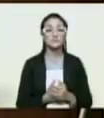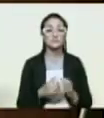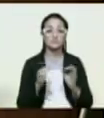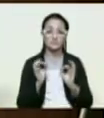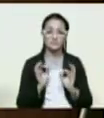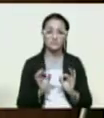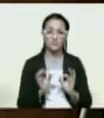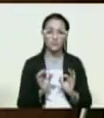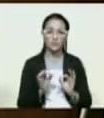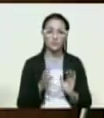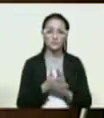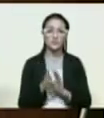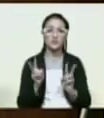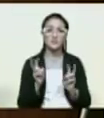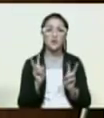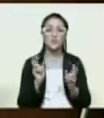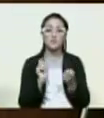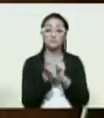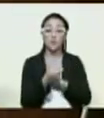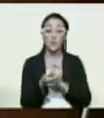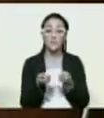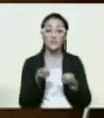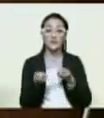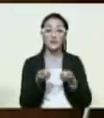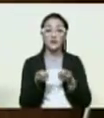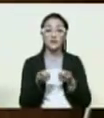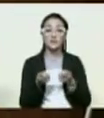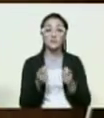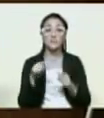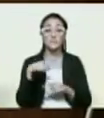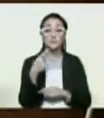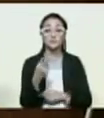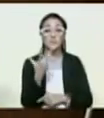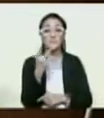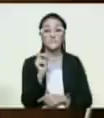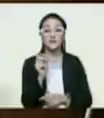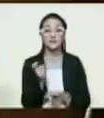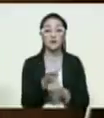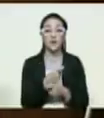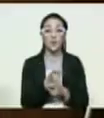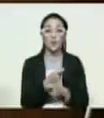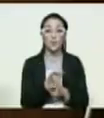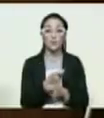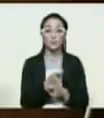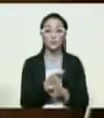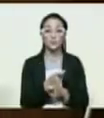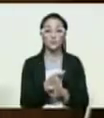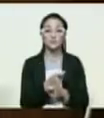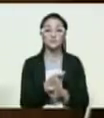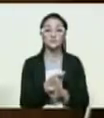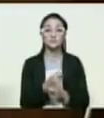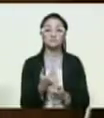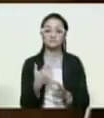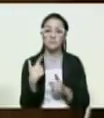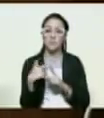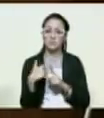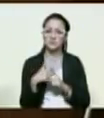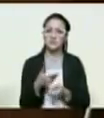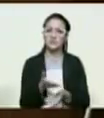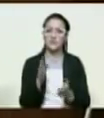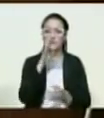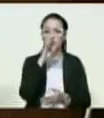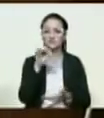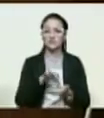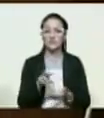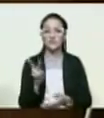en escena de la nueva reconversión monetaria para el próximo 20 de agosto algo que ha sido visto de forma positiva por el banco